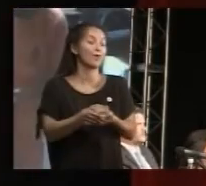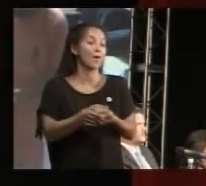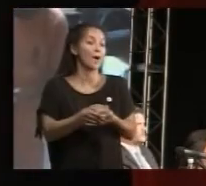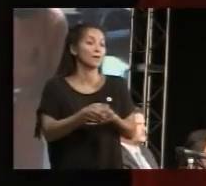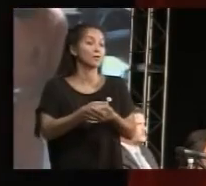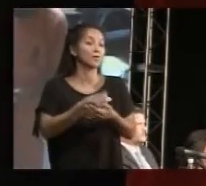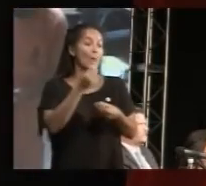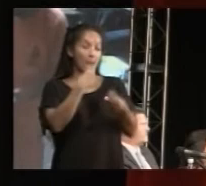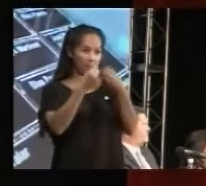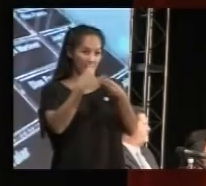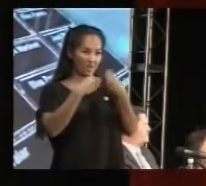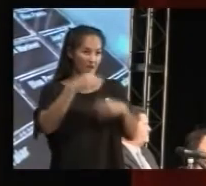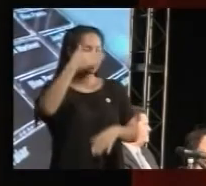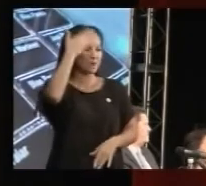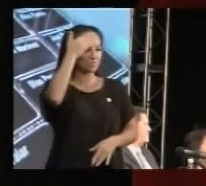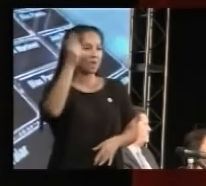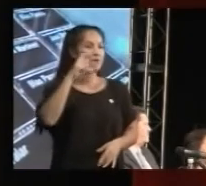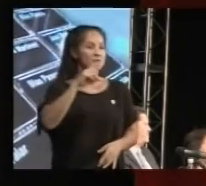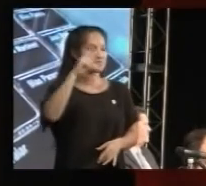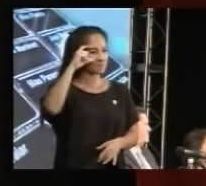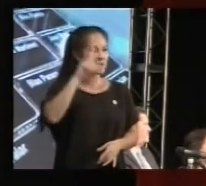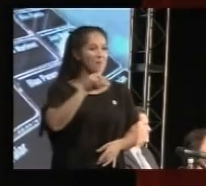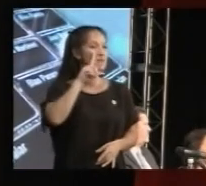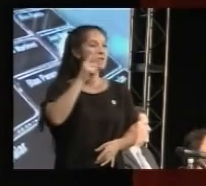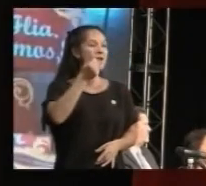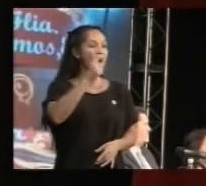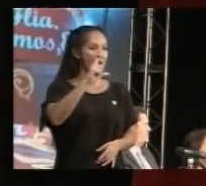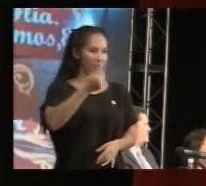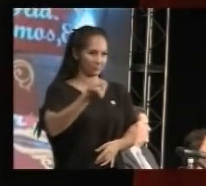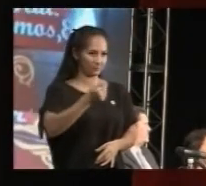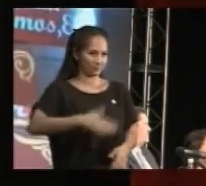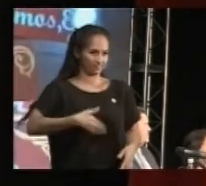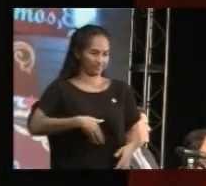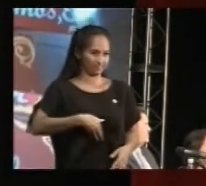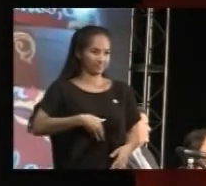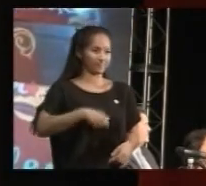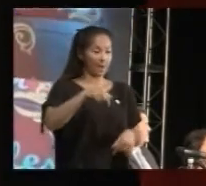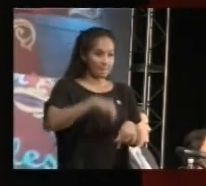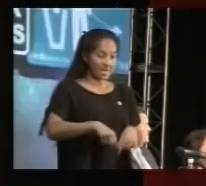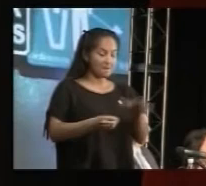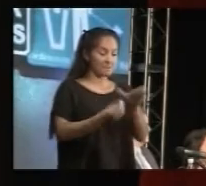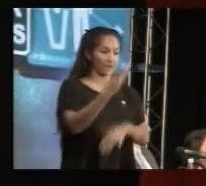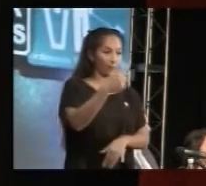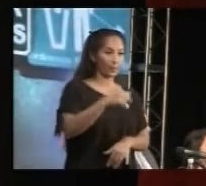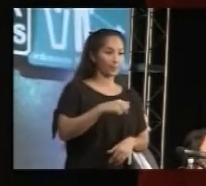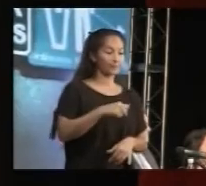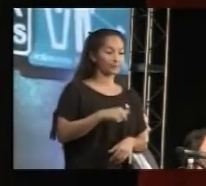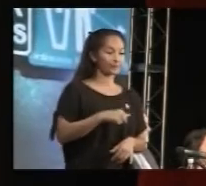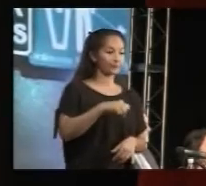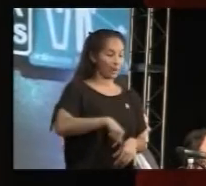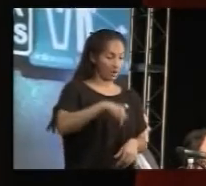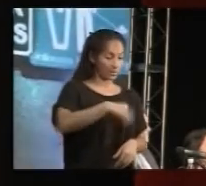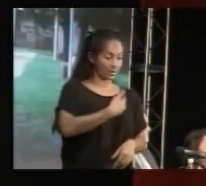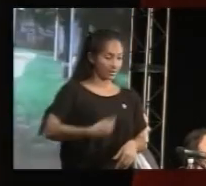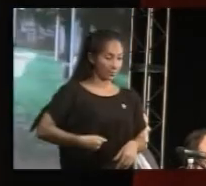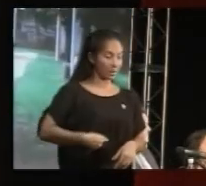Personas Celíacas. Quiero mencionar el buen funcionamiento del Servicio Fúnebre para Indigentes, creado por nuestras gestiones